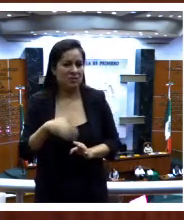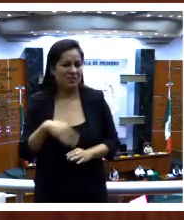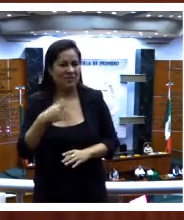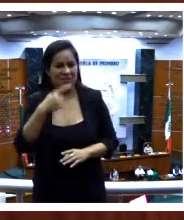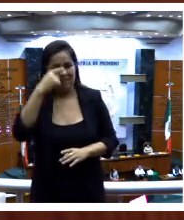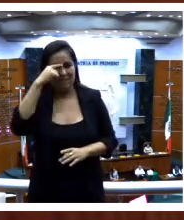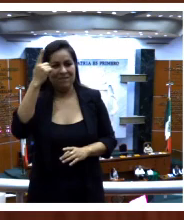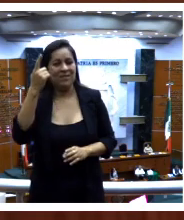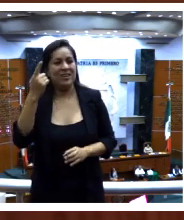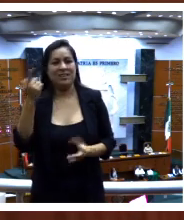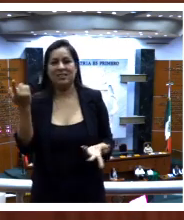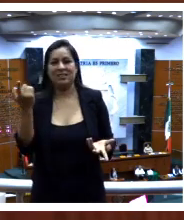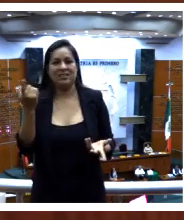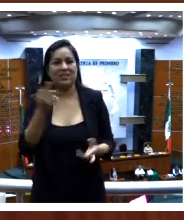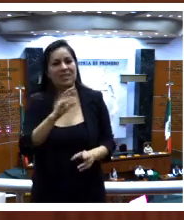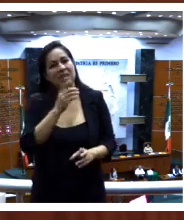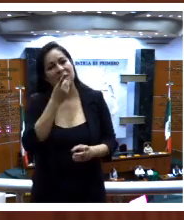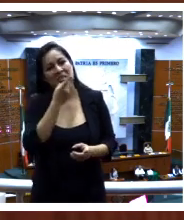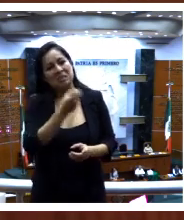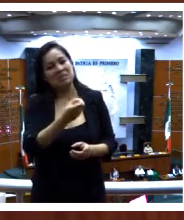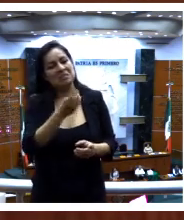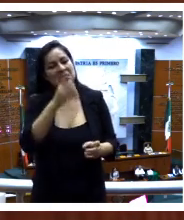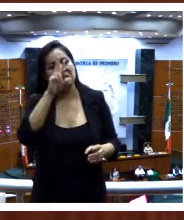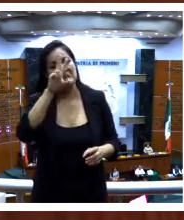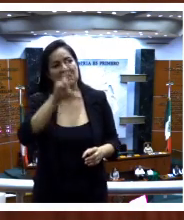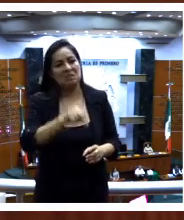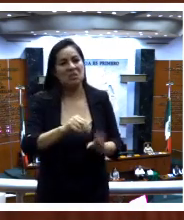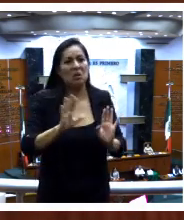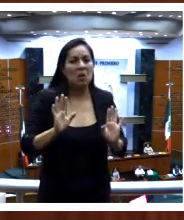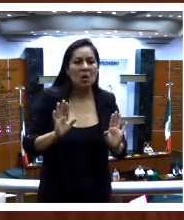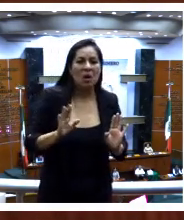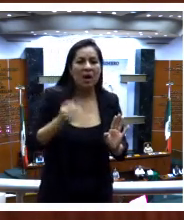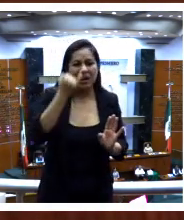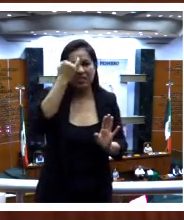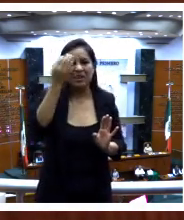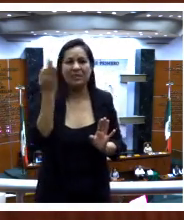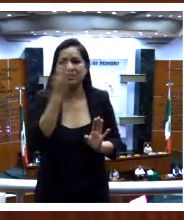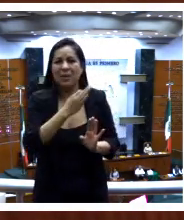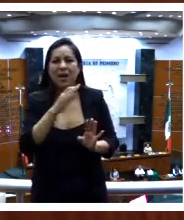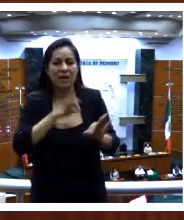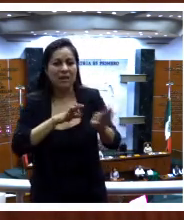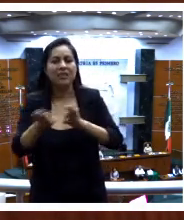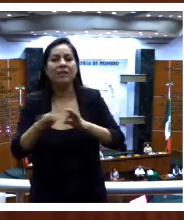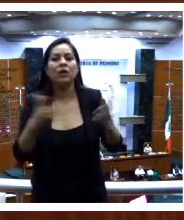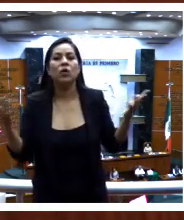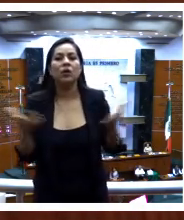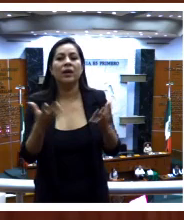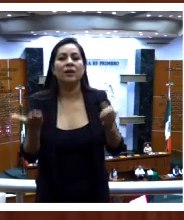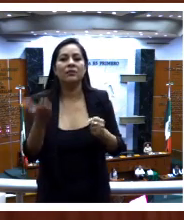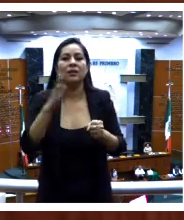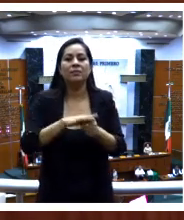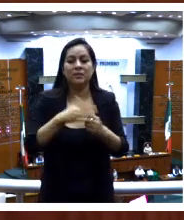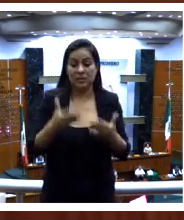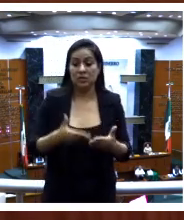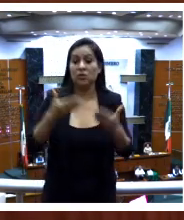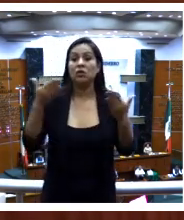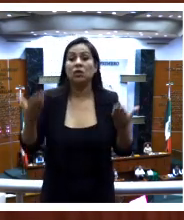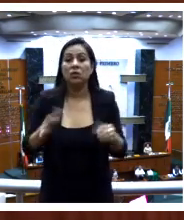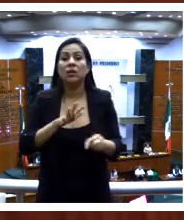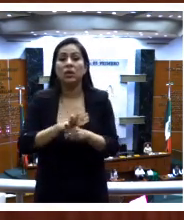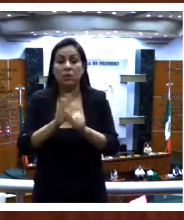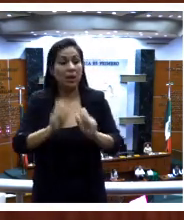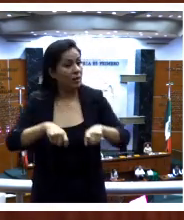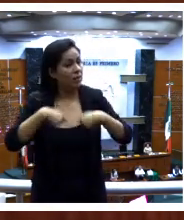e incluso irresponsable descalificar a priori el trabajo emprendido por la actual administración, la cual